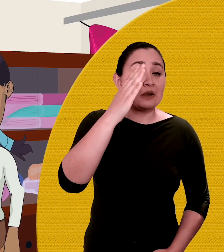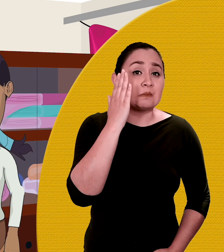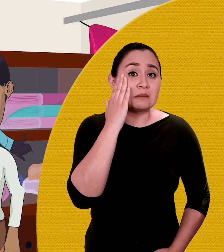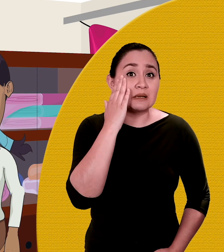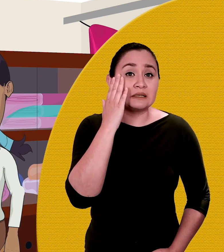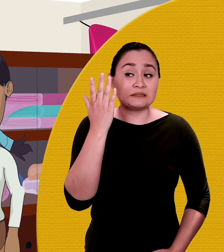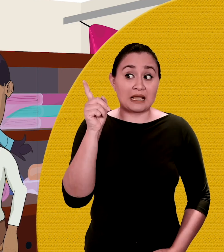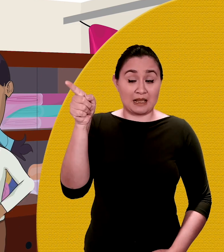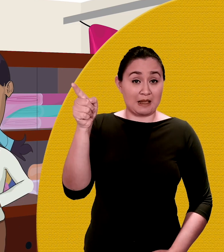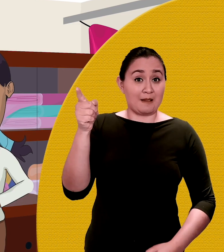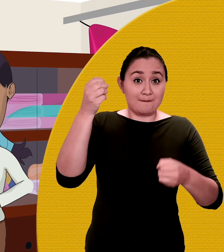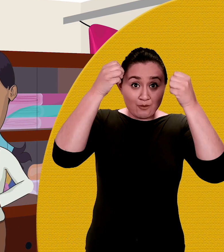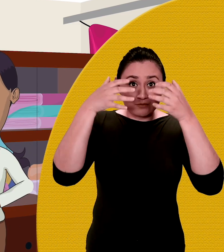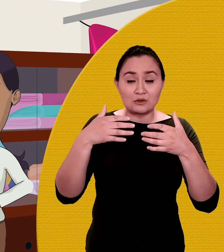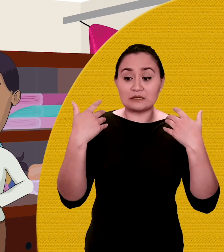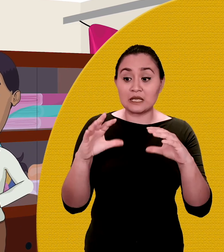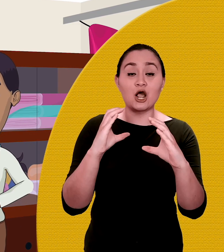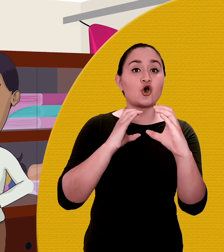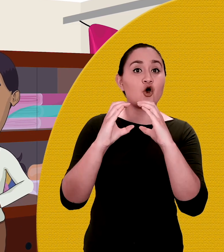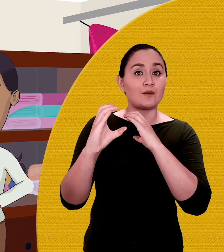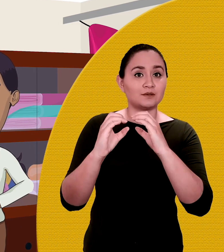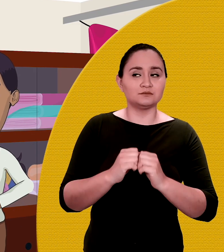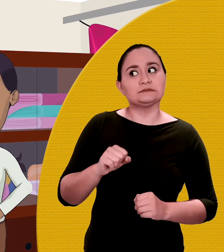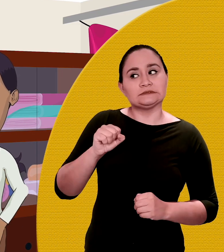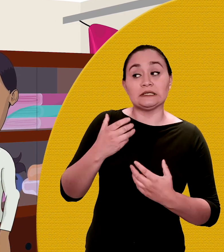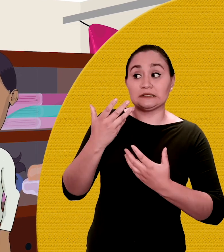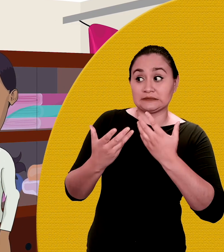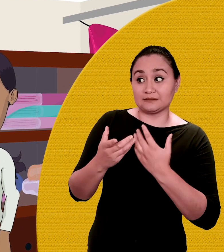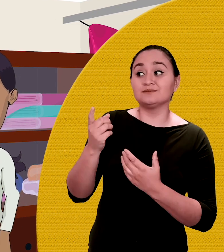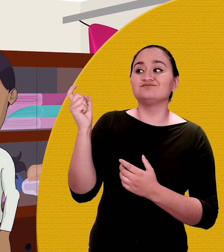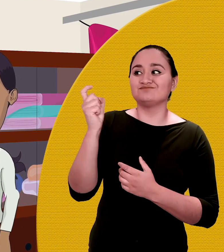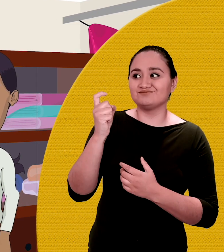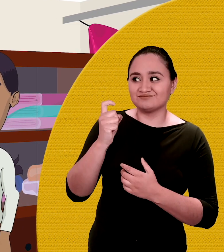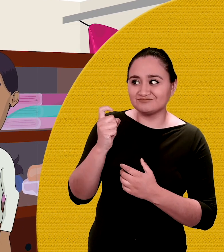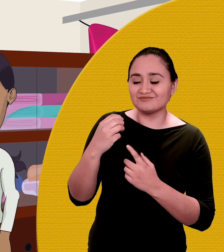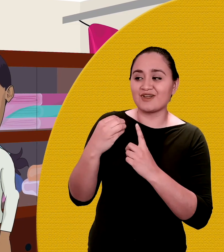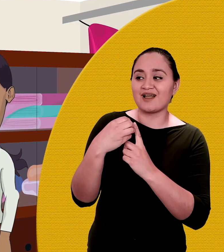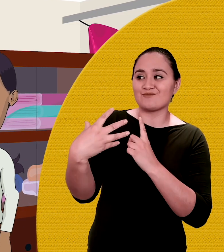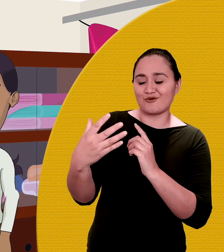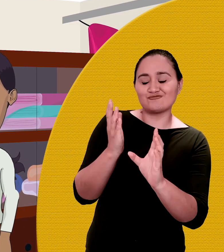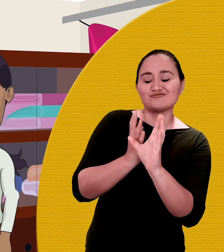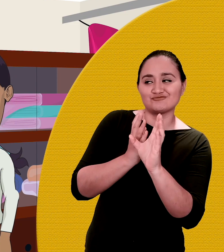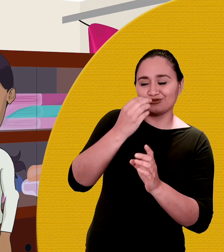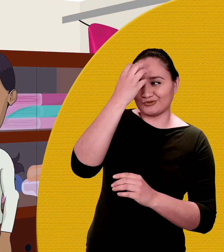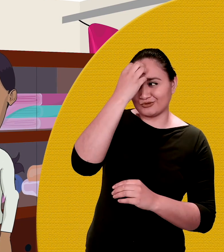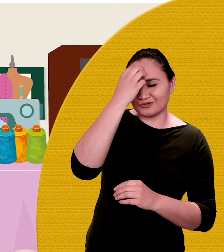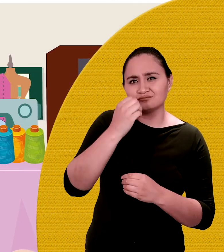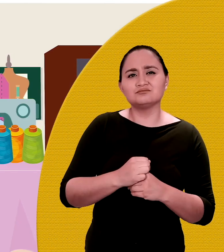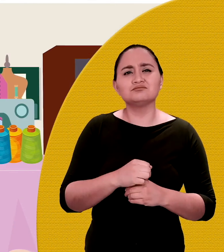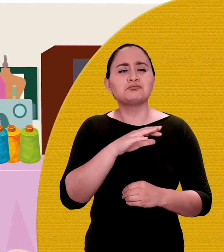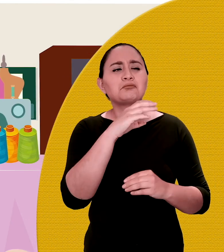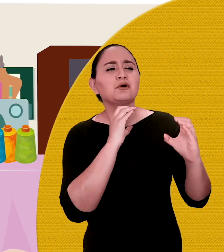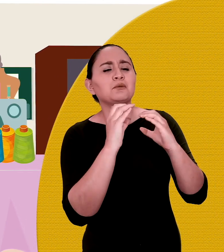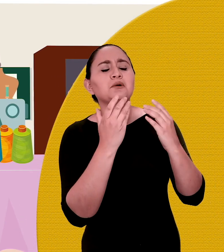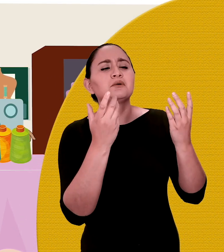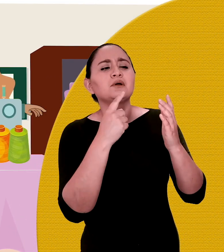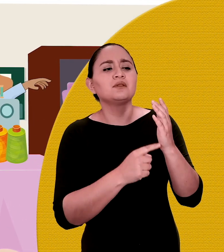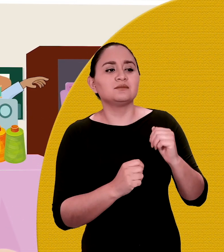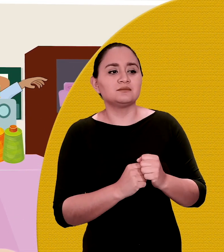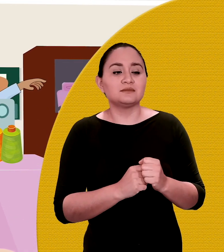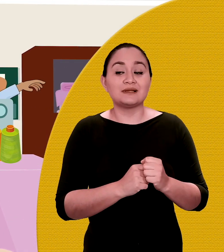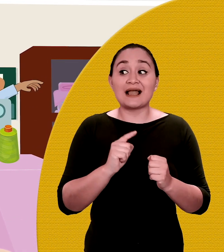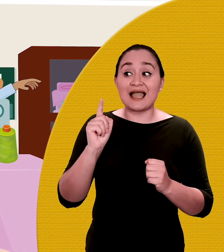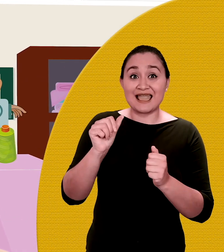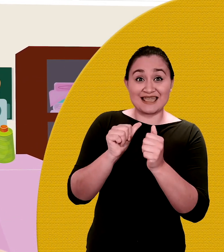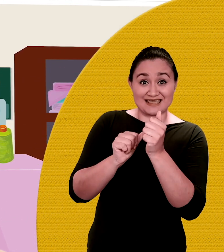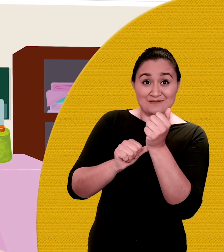¿Sabes, ma? La profe ya habló con la mamá de Raúl. Seguramente le dijo que necesita apoyo psicopedagógico. ¿De qué hablan? ¿De Raúl,